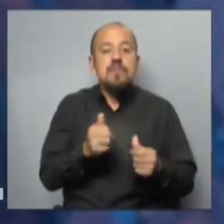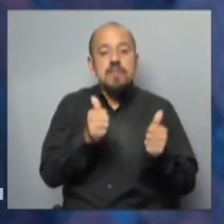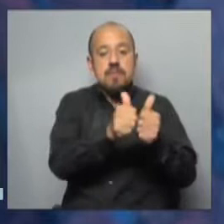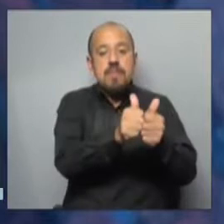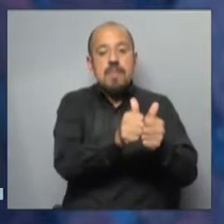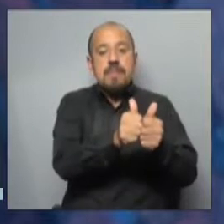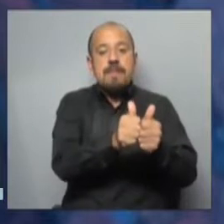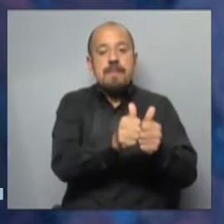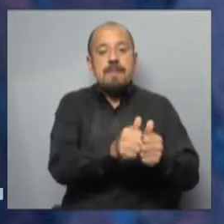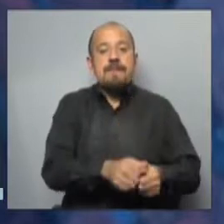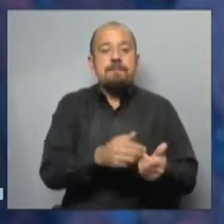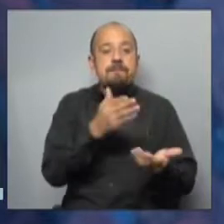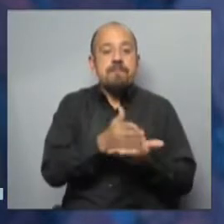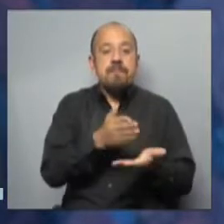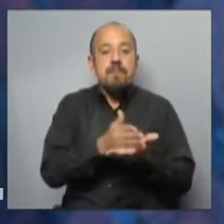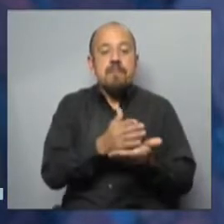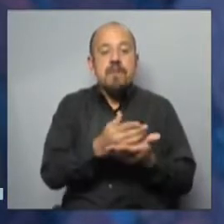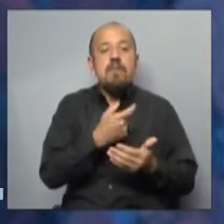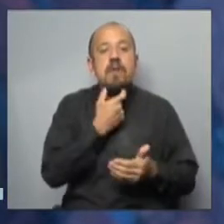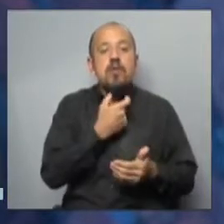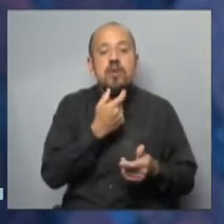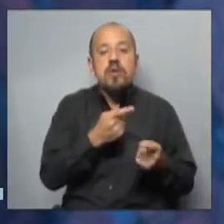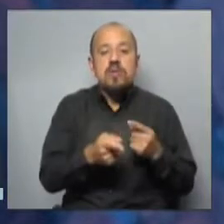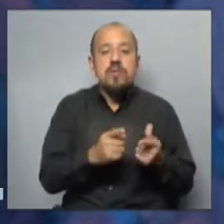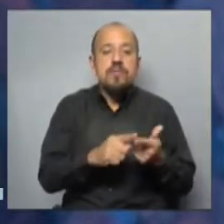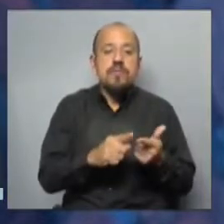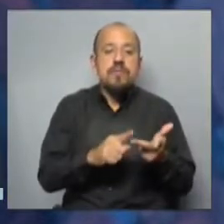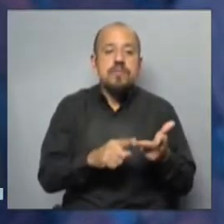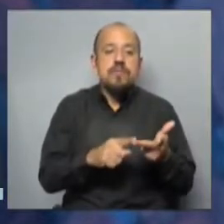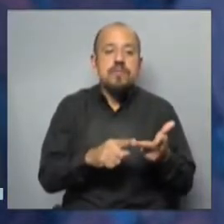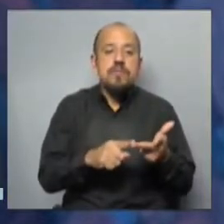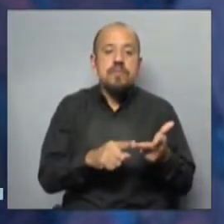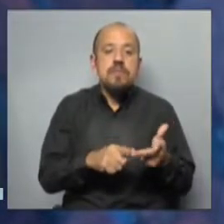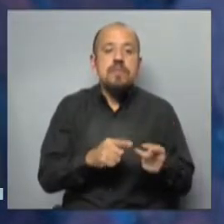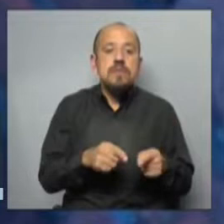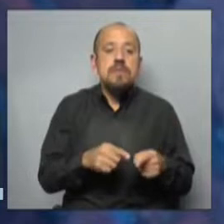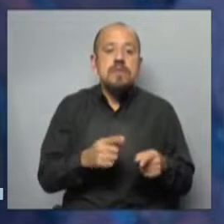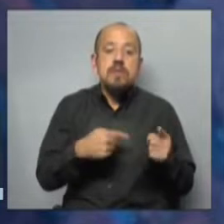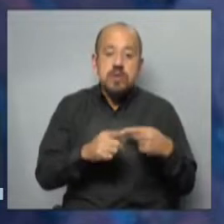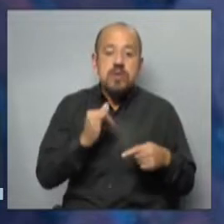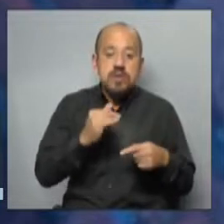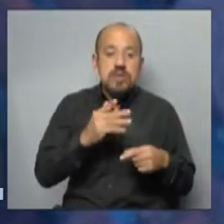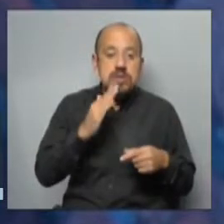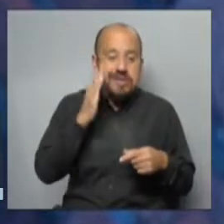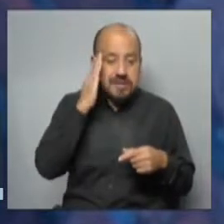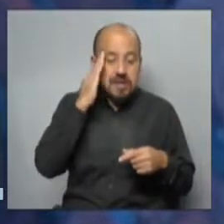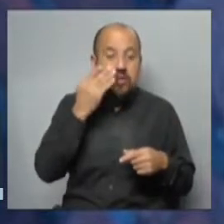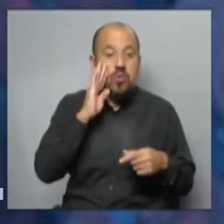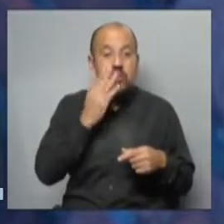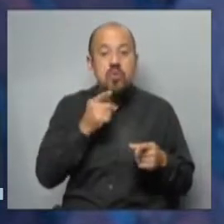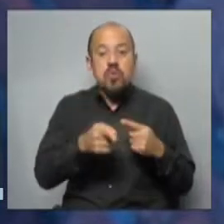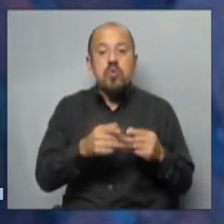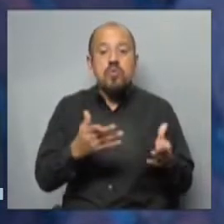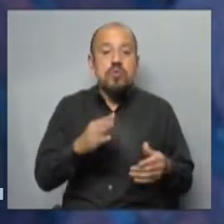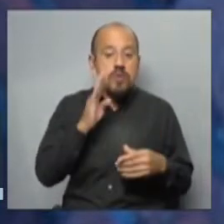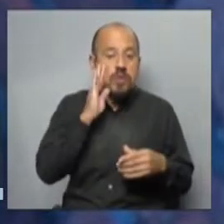de los apoyos pedagógicos en mi caso no fue tan así pero si conozco muchos casos donde